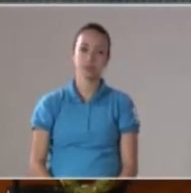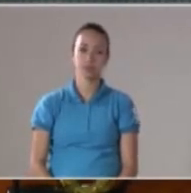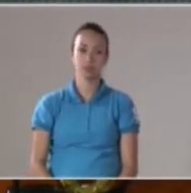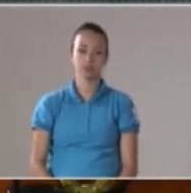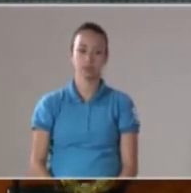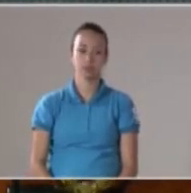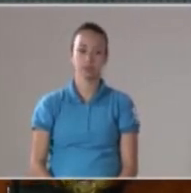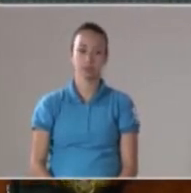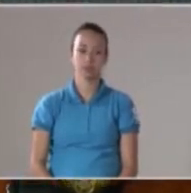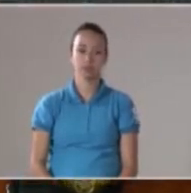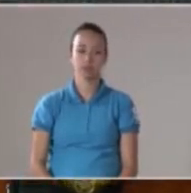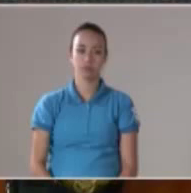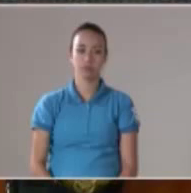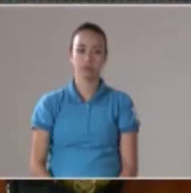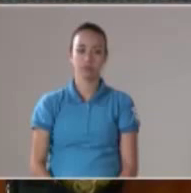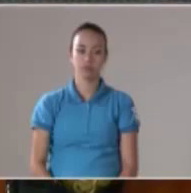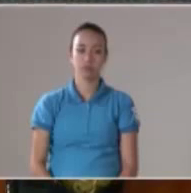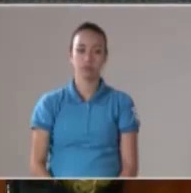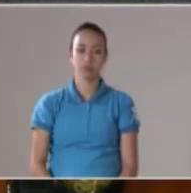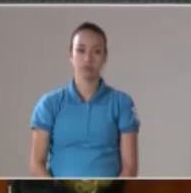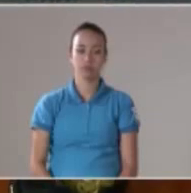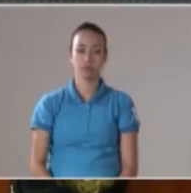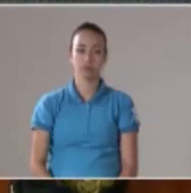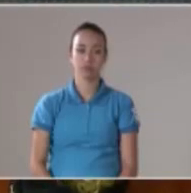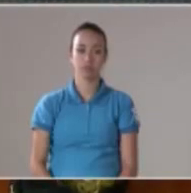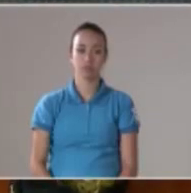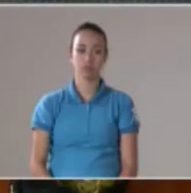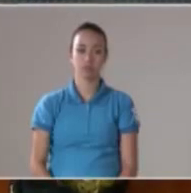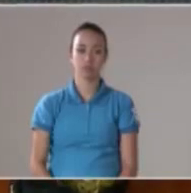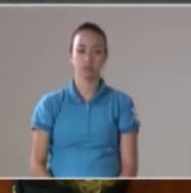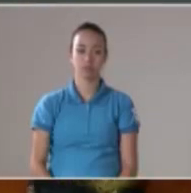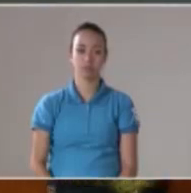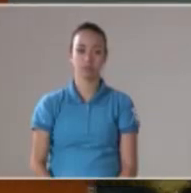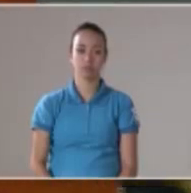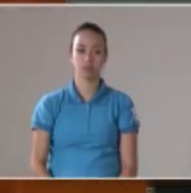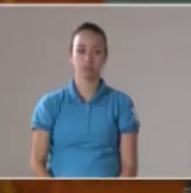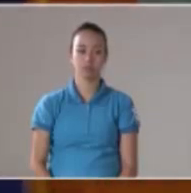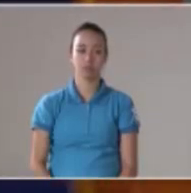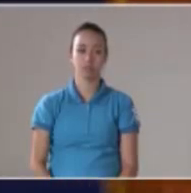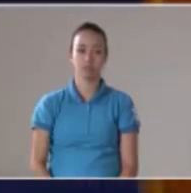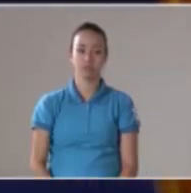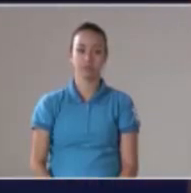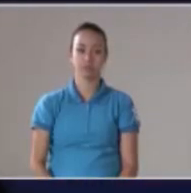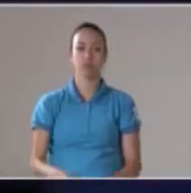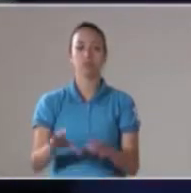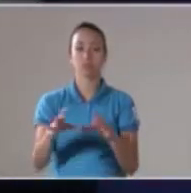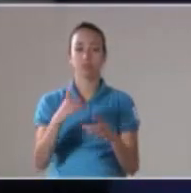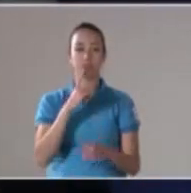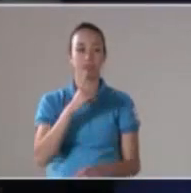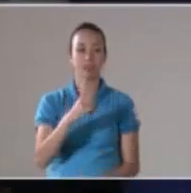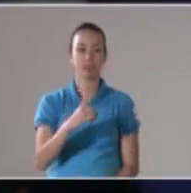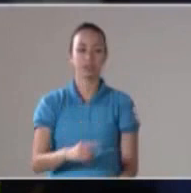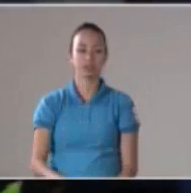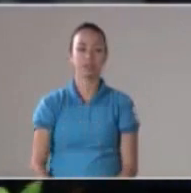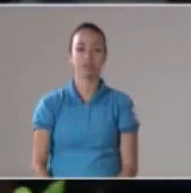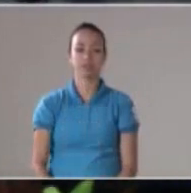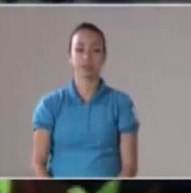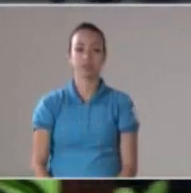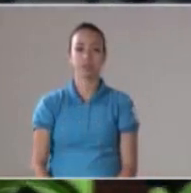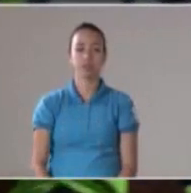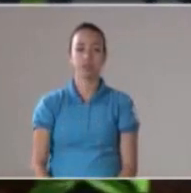60 está bonita, pero más bonita las Américas. ¿Cómo dice? En este texto, por lo menos.